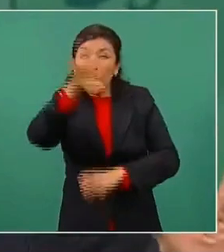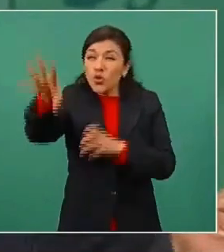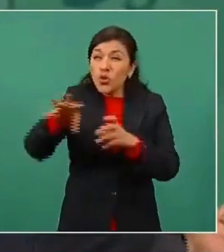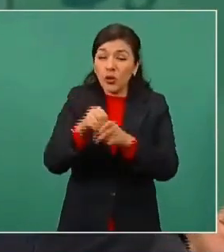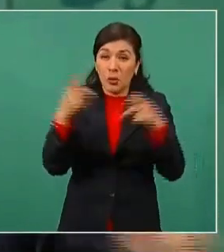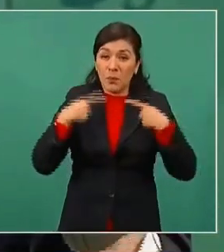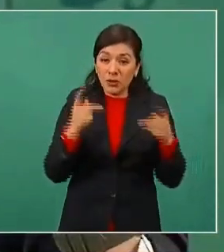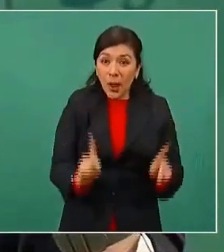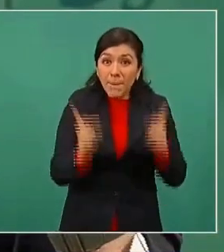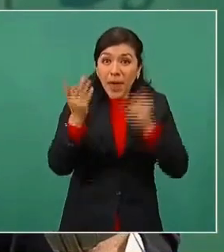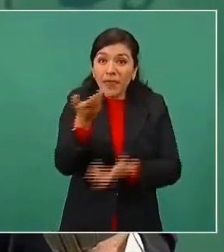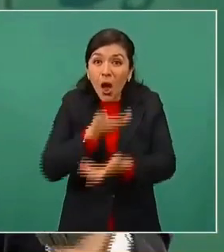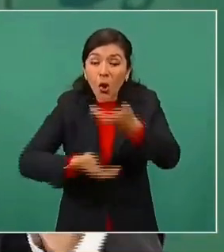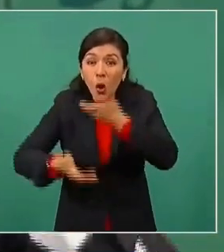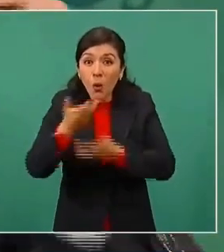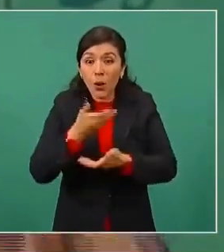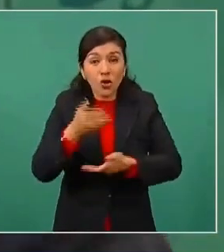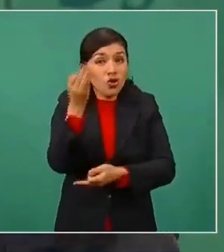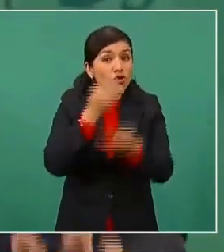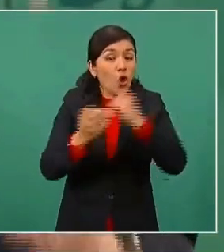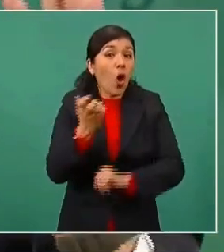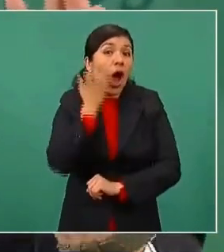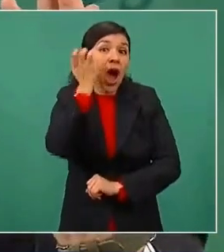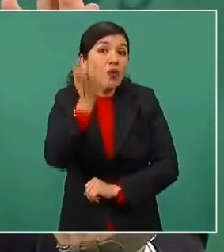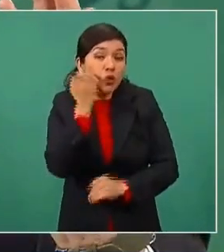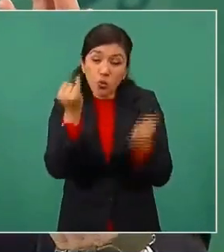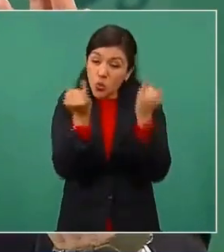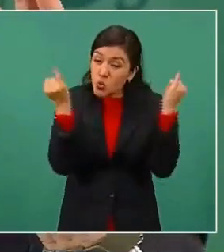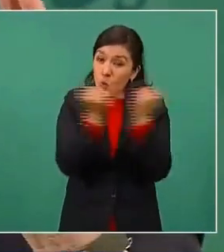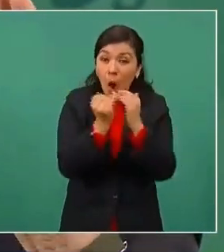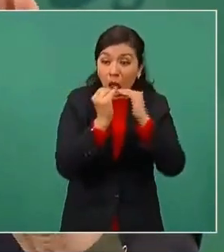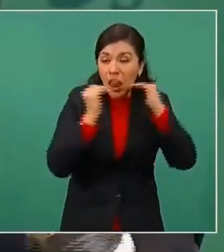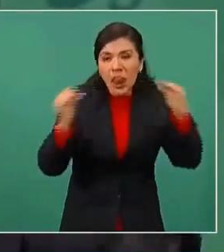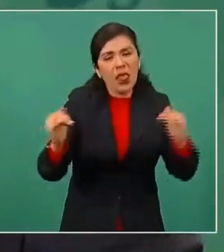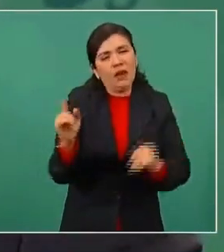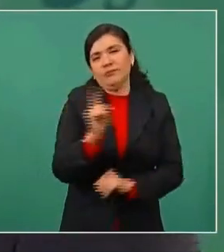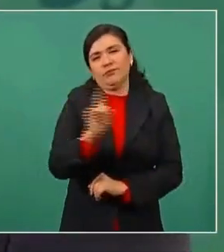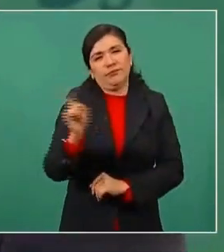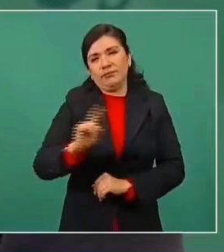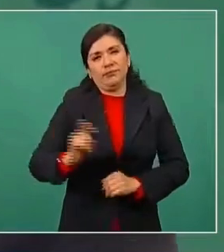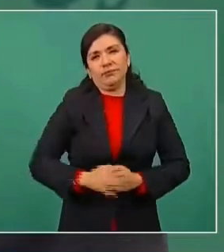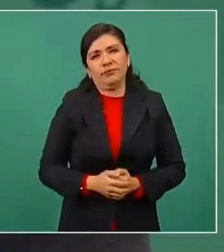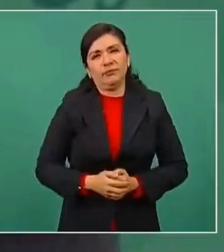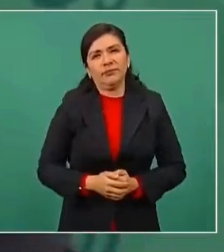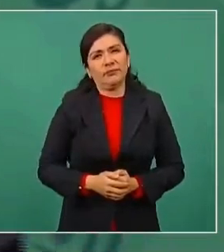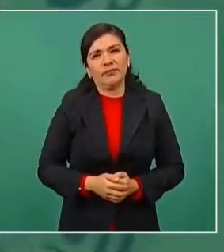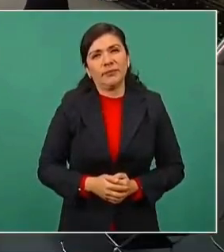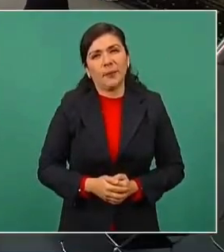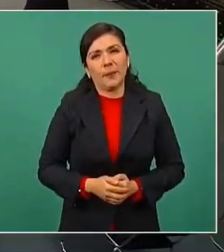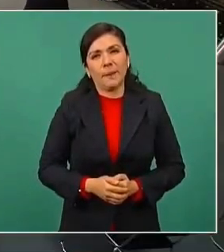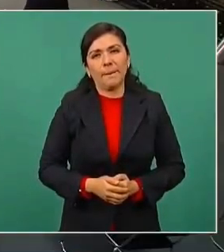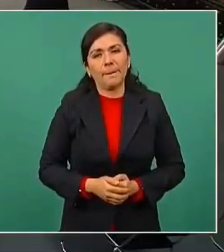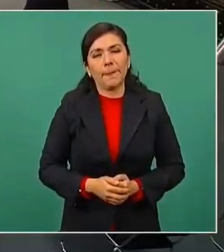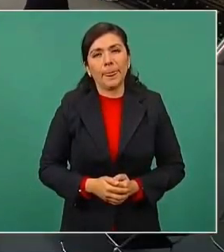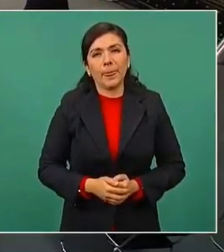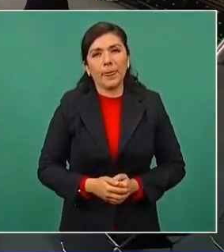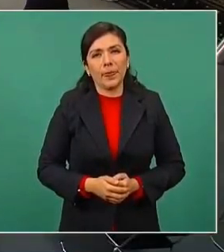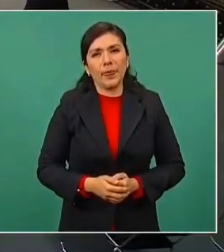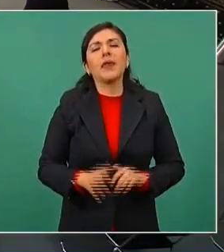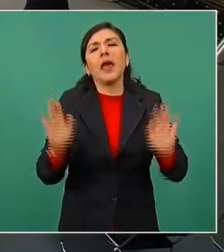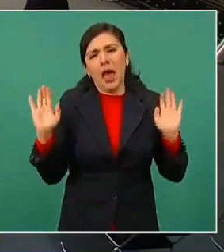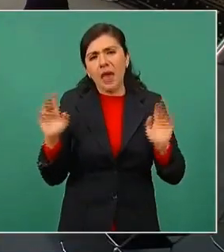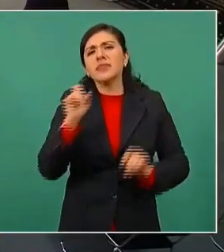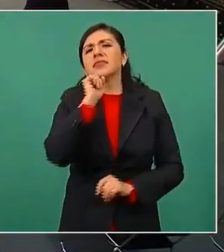actúan de manera abusiva. Y sí, también puedo